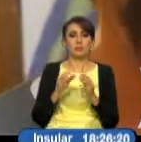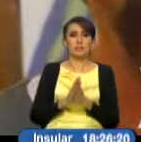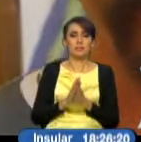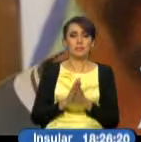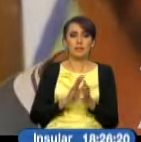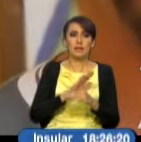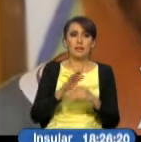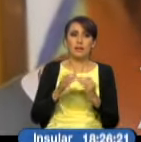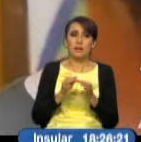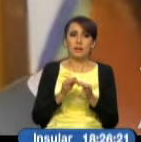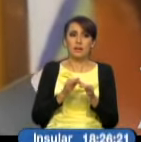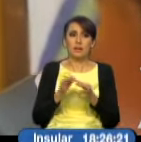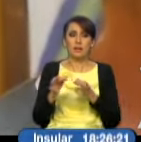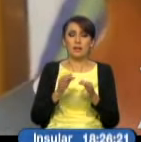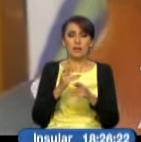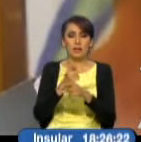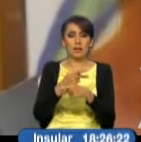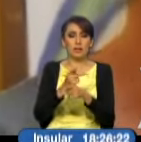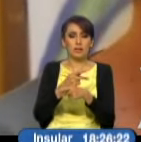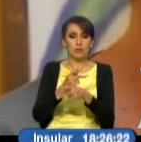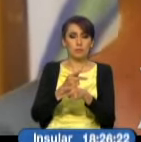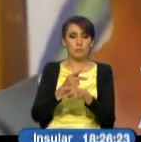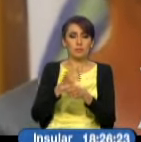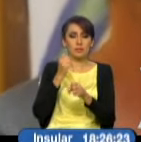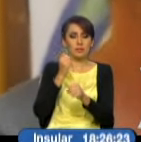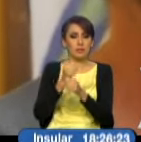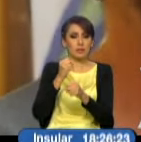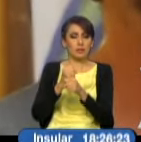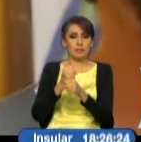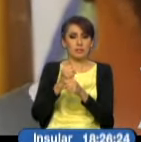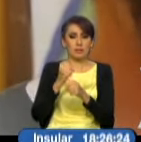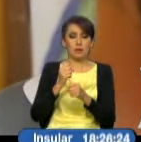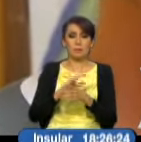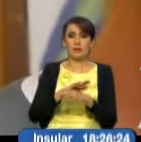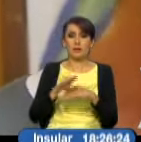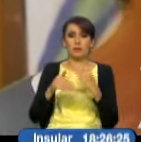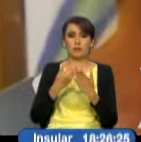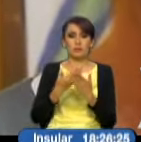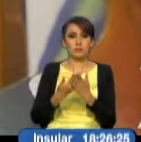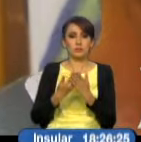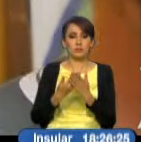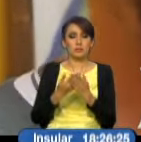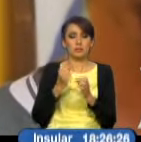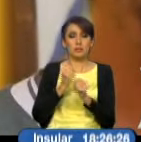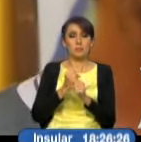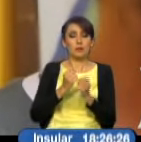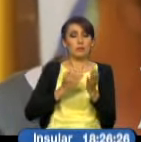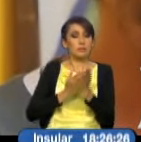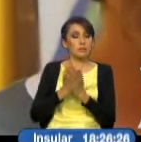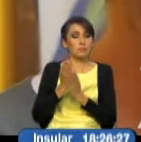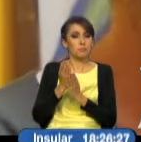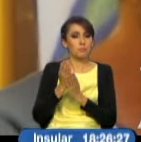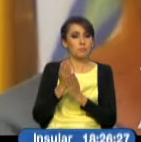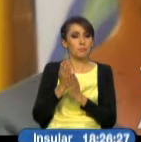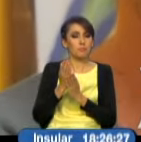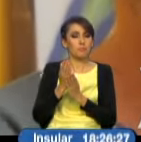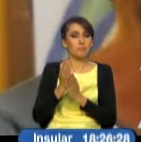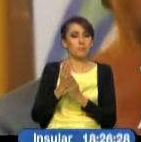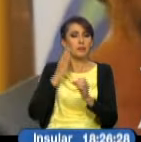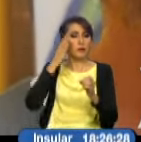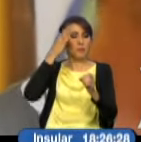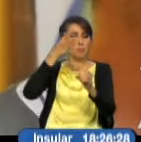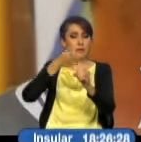sindicales, la de negociación colectiva, la del trabajo rural regulado y las 8 horas, la del trabajo doméstico. Es decir, el conjunto